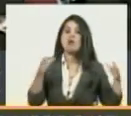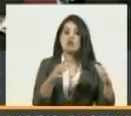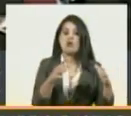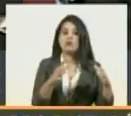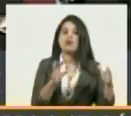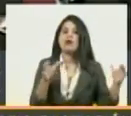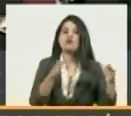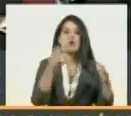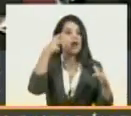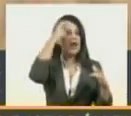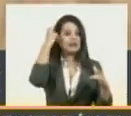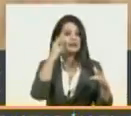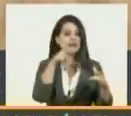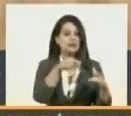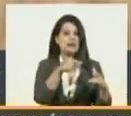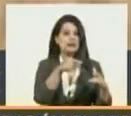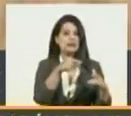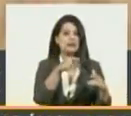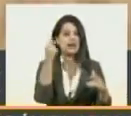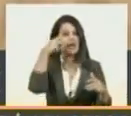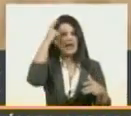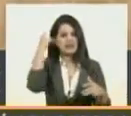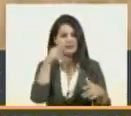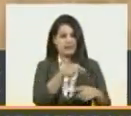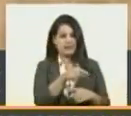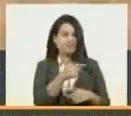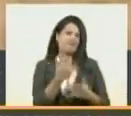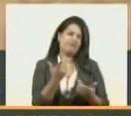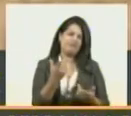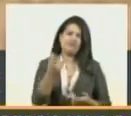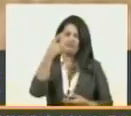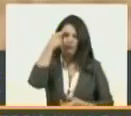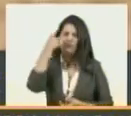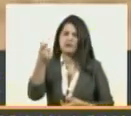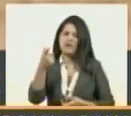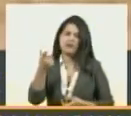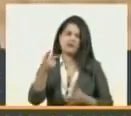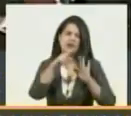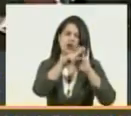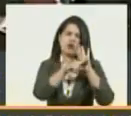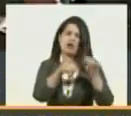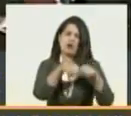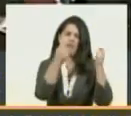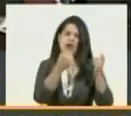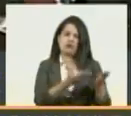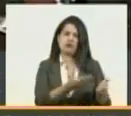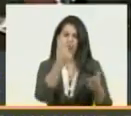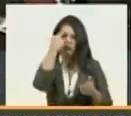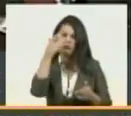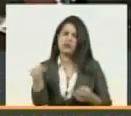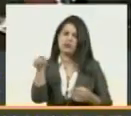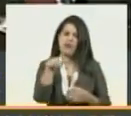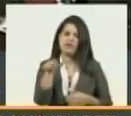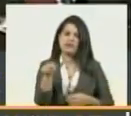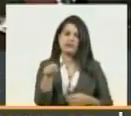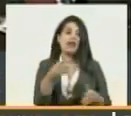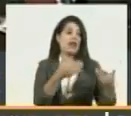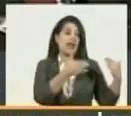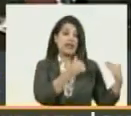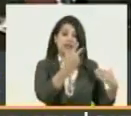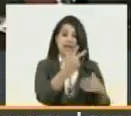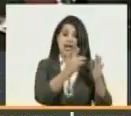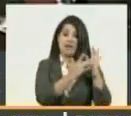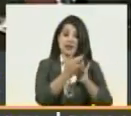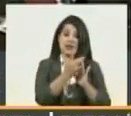de cancilleres, fraudulenta, como ustedes bien saben, porque previamente el día 3 de abril del año